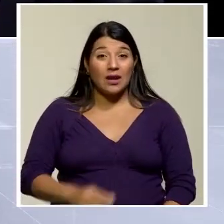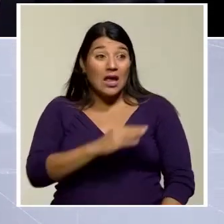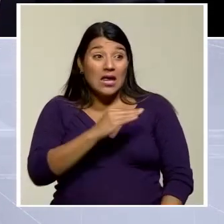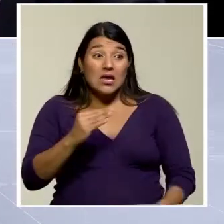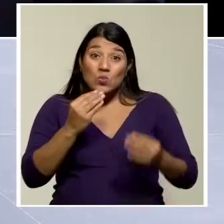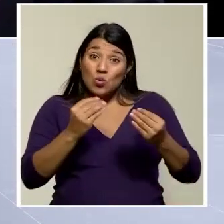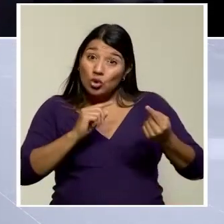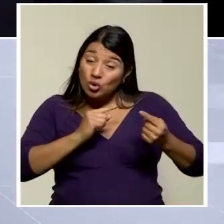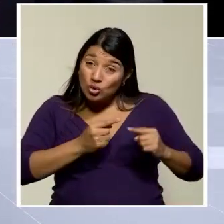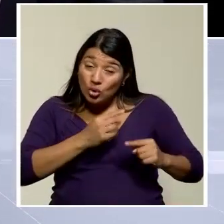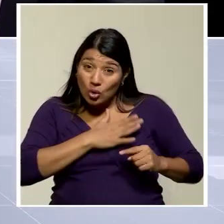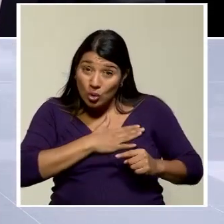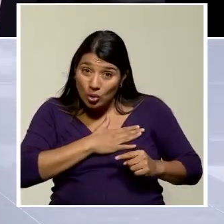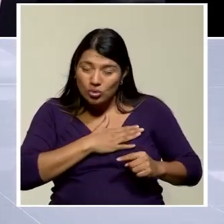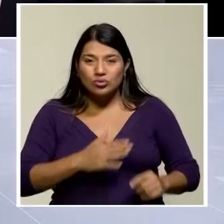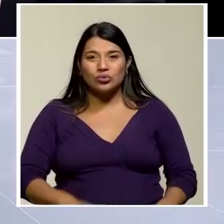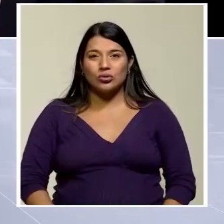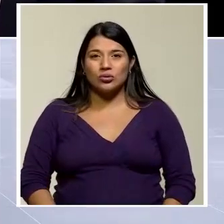muy doloroso,